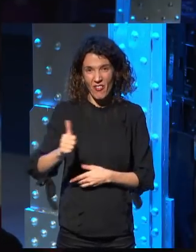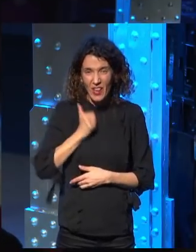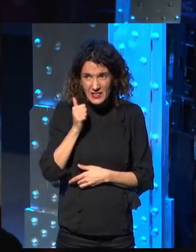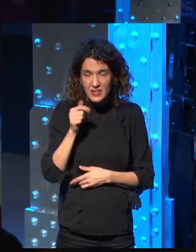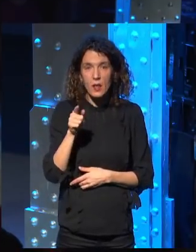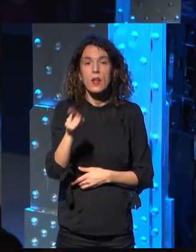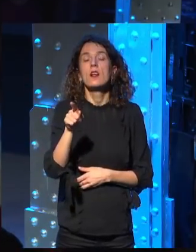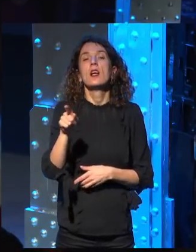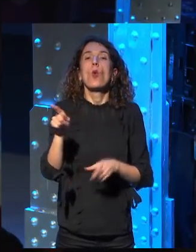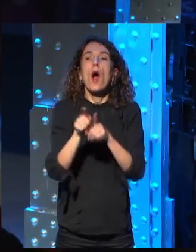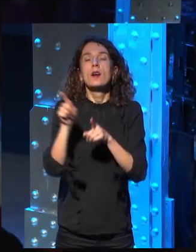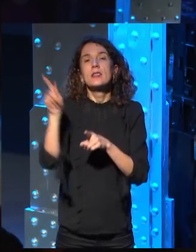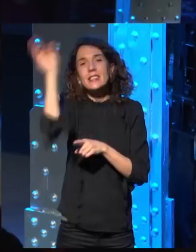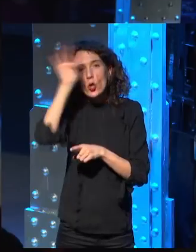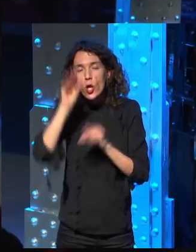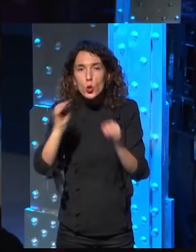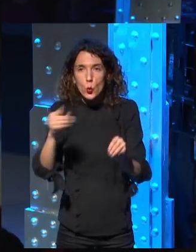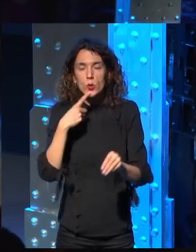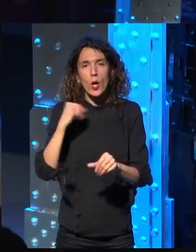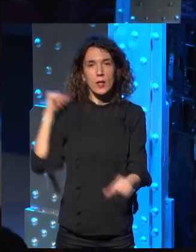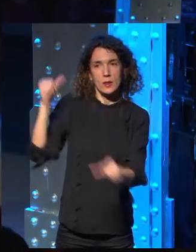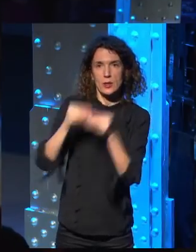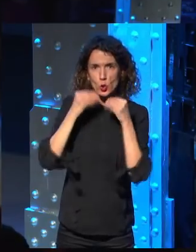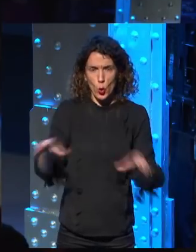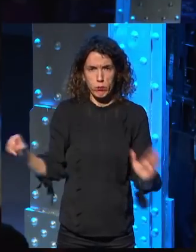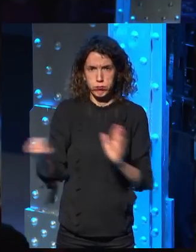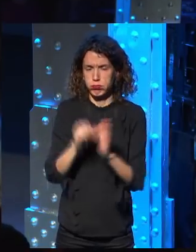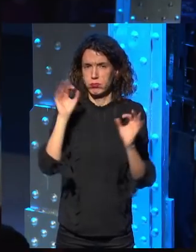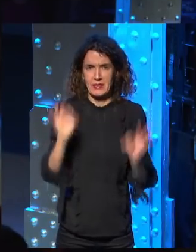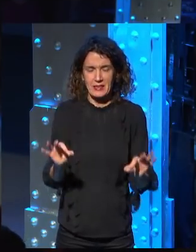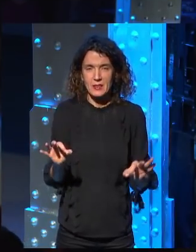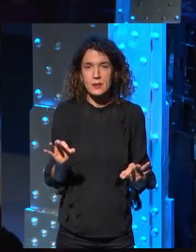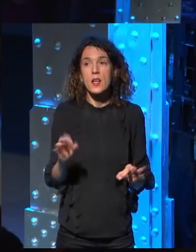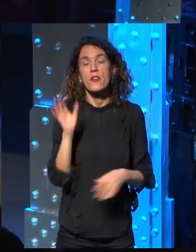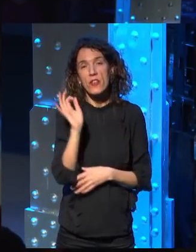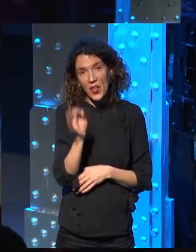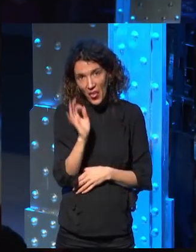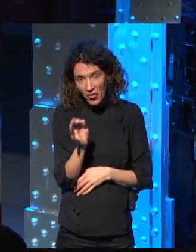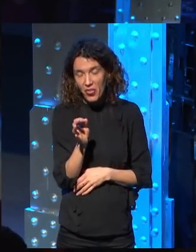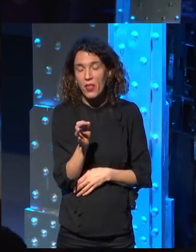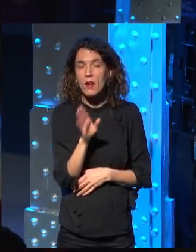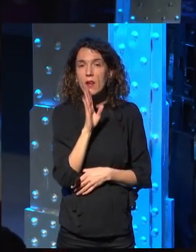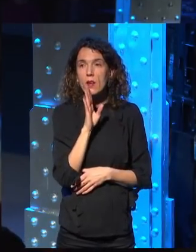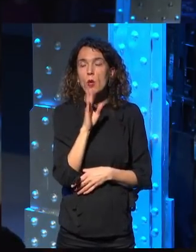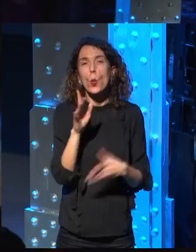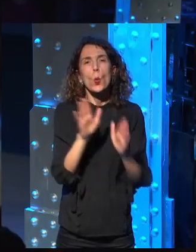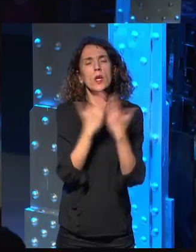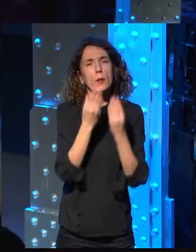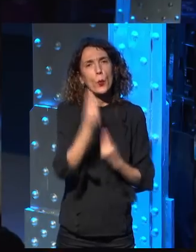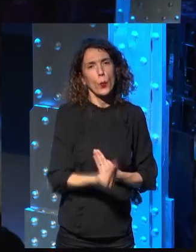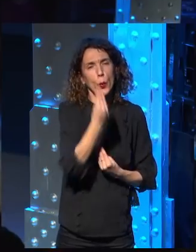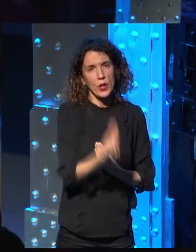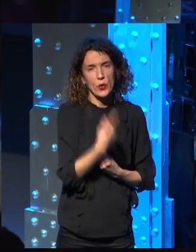bueno, es una tesis, eso es ¿Verdad? Eso es histórico, ¿no? Bien es verdad que hay un libro muy